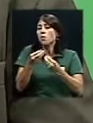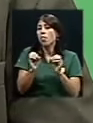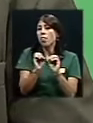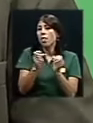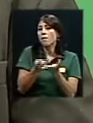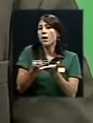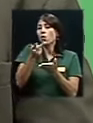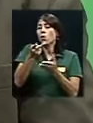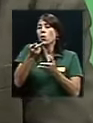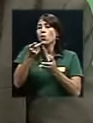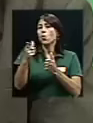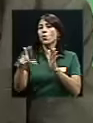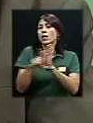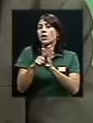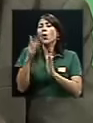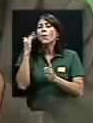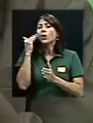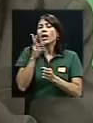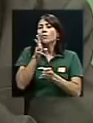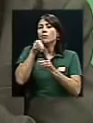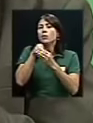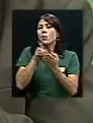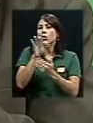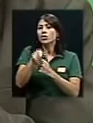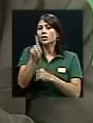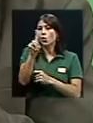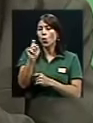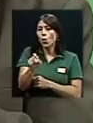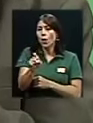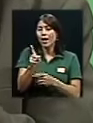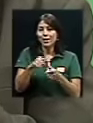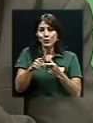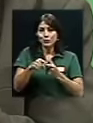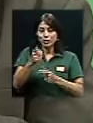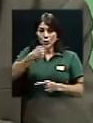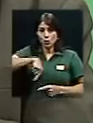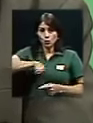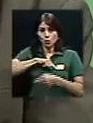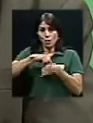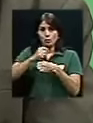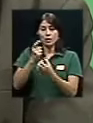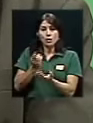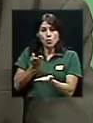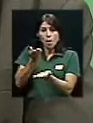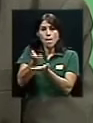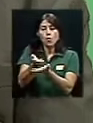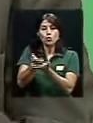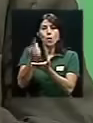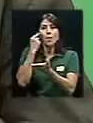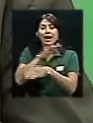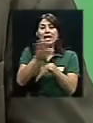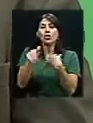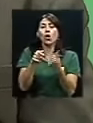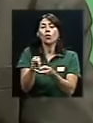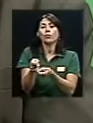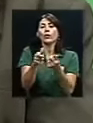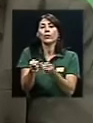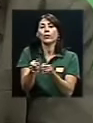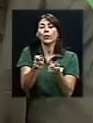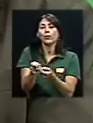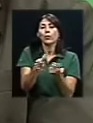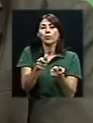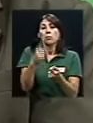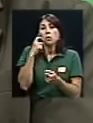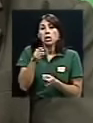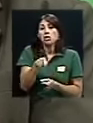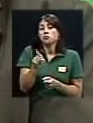el proyecto? Entonces, en esa línea, digamos, nosotros vamos a mocionar para que se eliminen todas esas partes si son meros enunciados